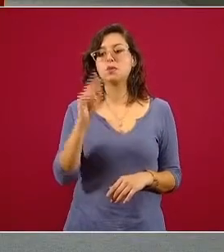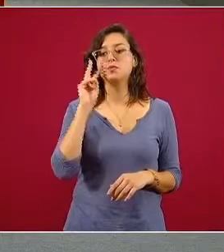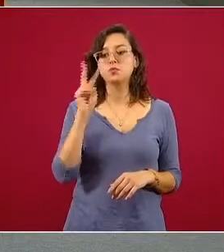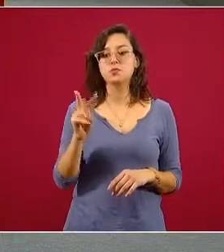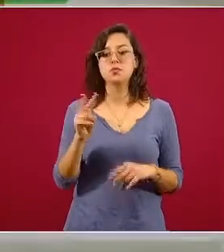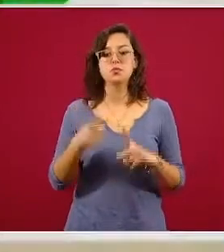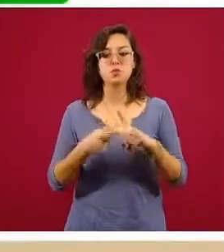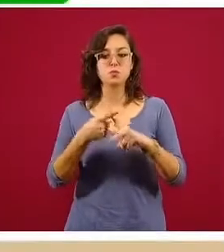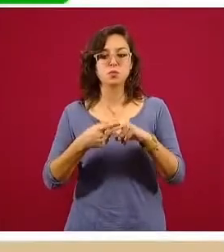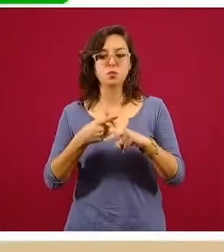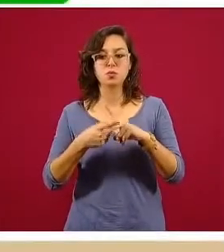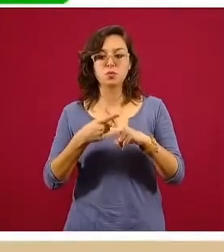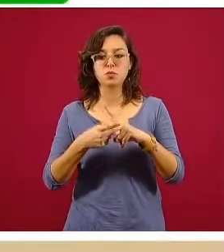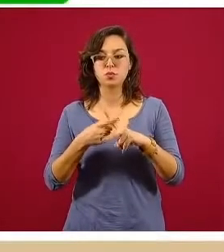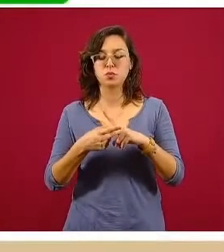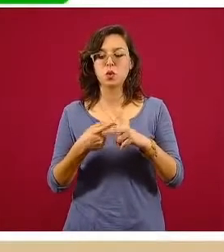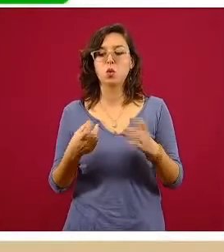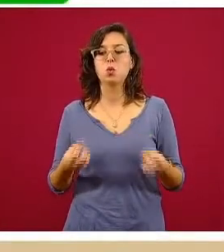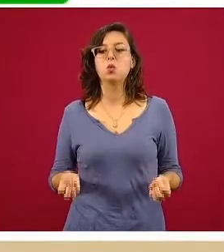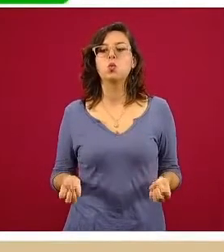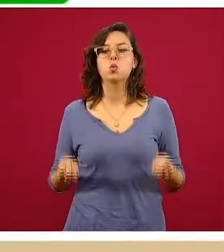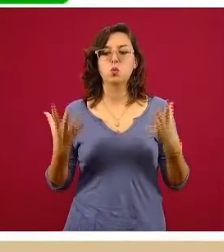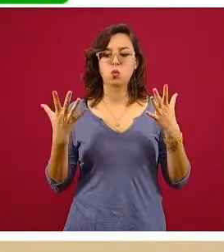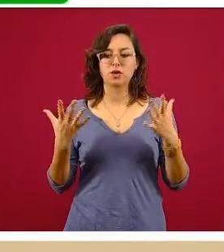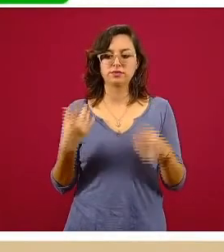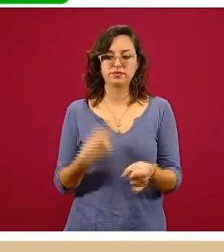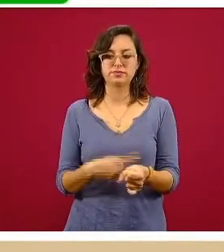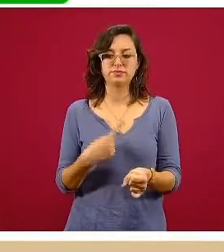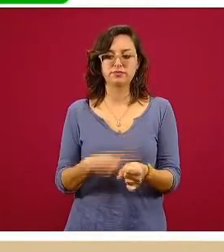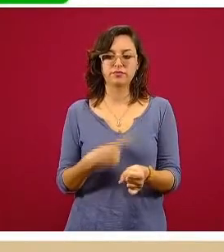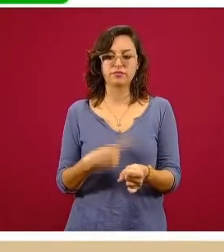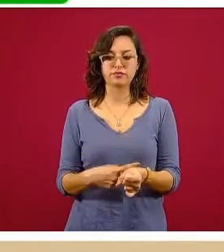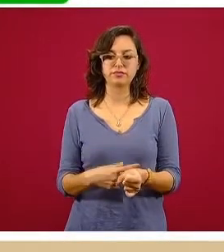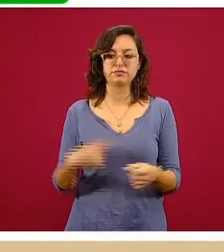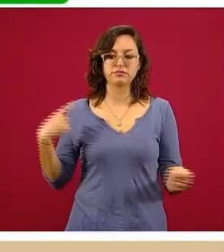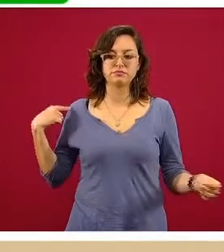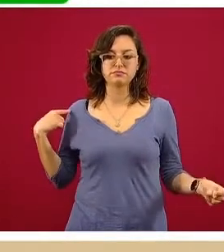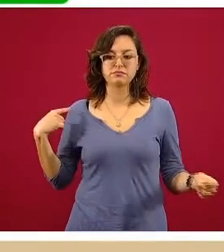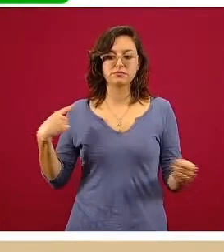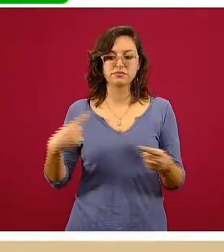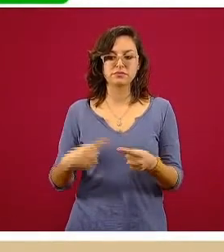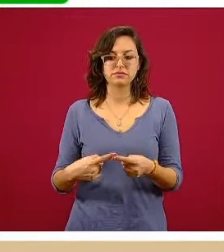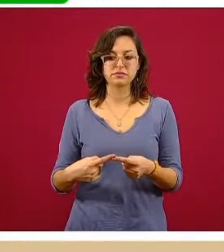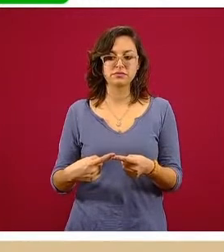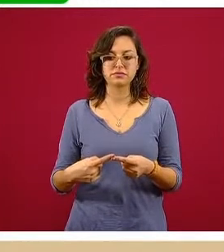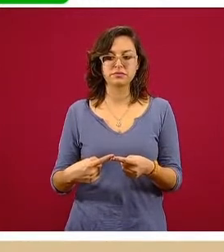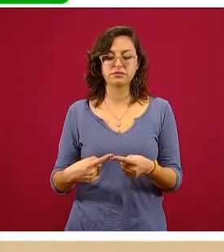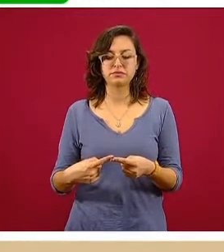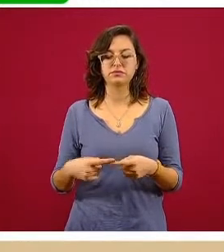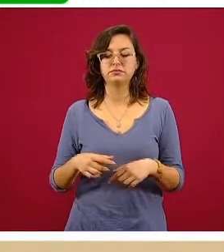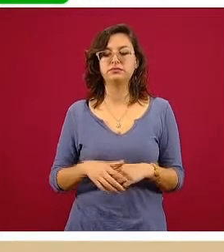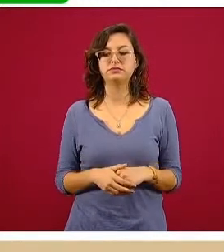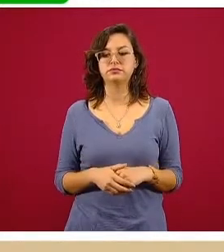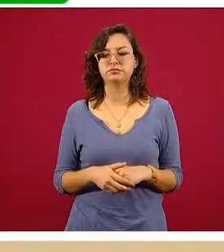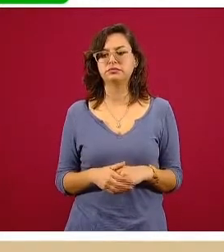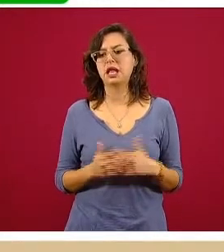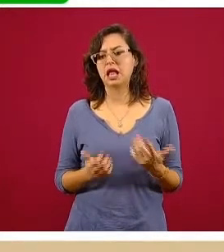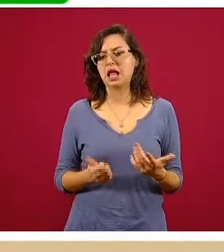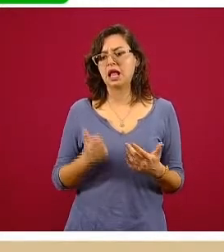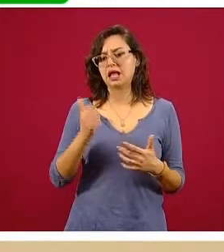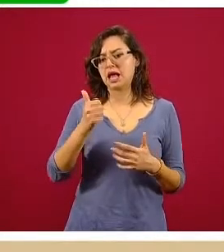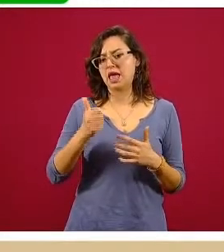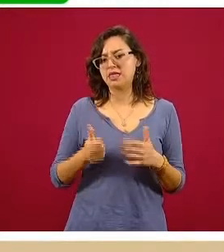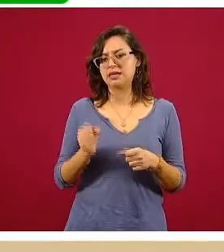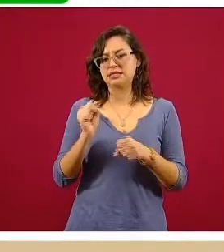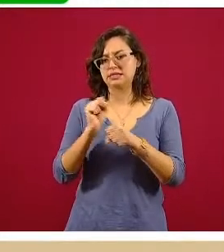poder estimar los casos, cómo se están en su momento presentando también para cada una de